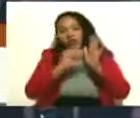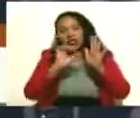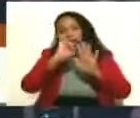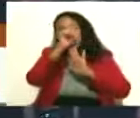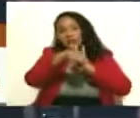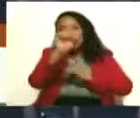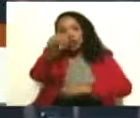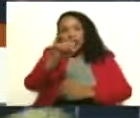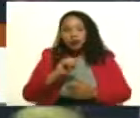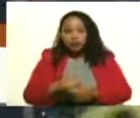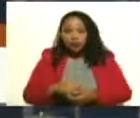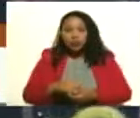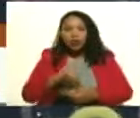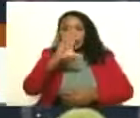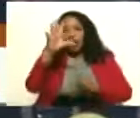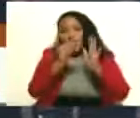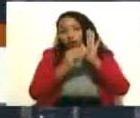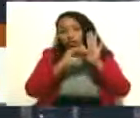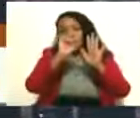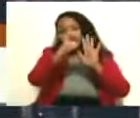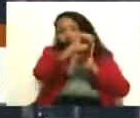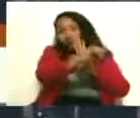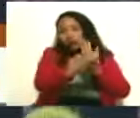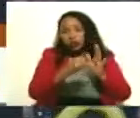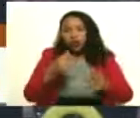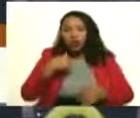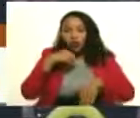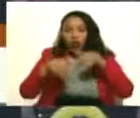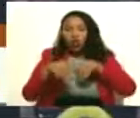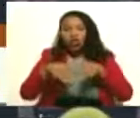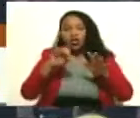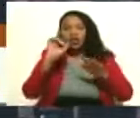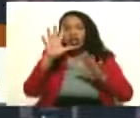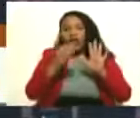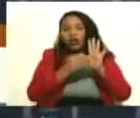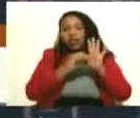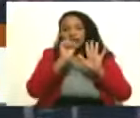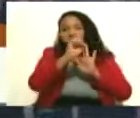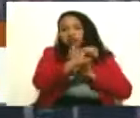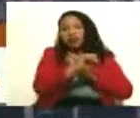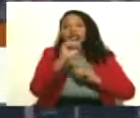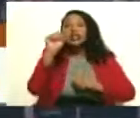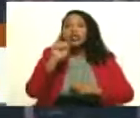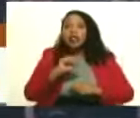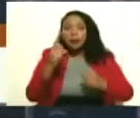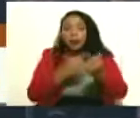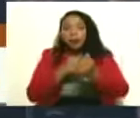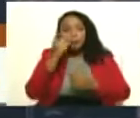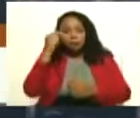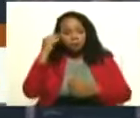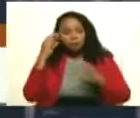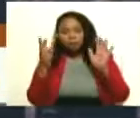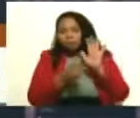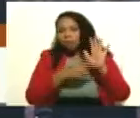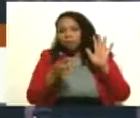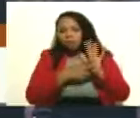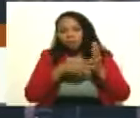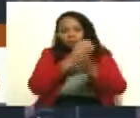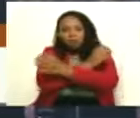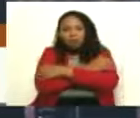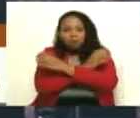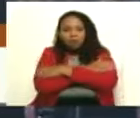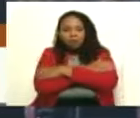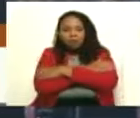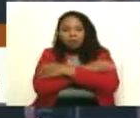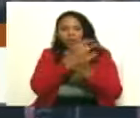yo voto, yo voto. Así es, hermanos y hermanas, de verdad, felicito a Nueva